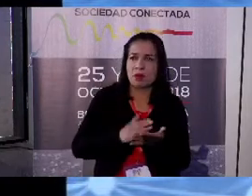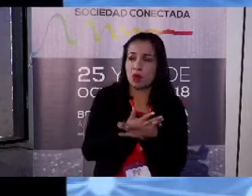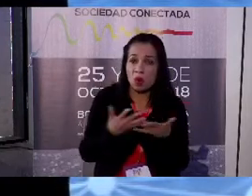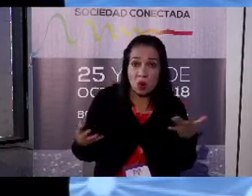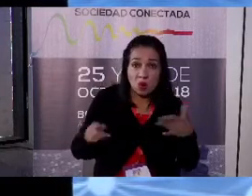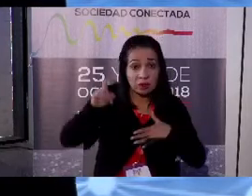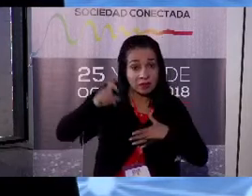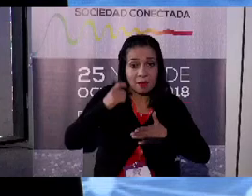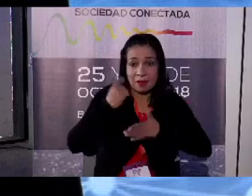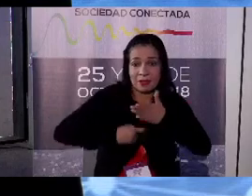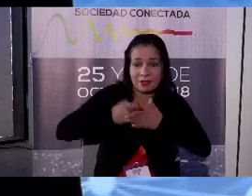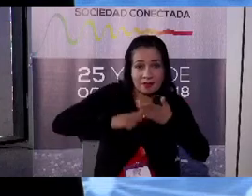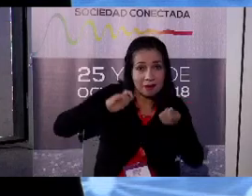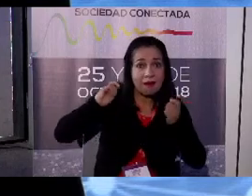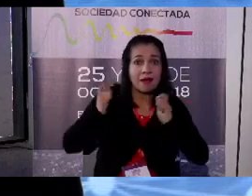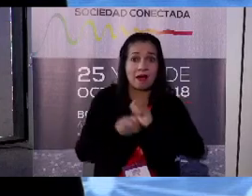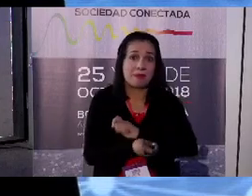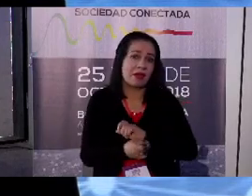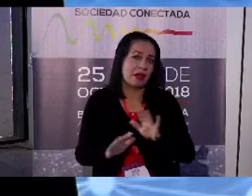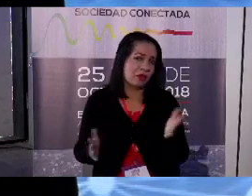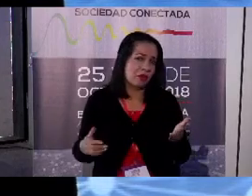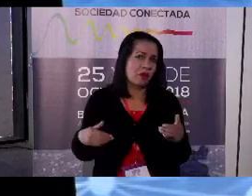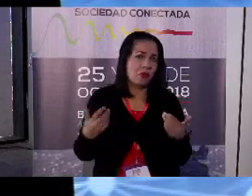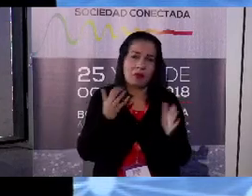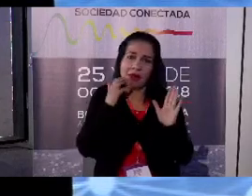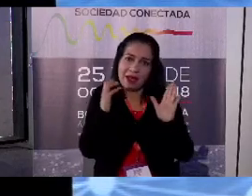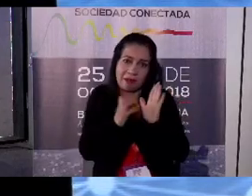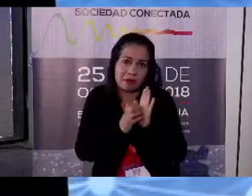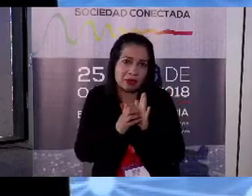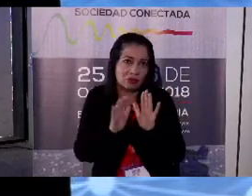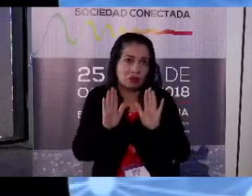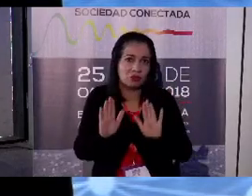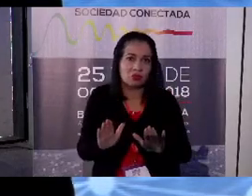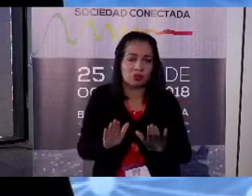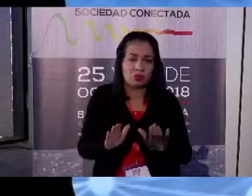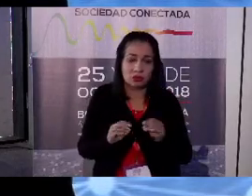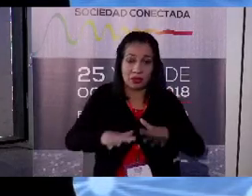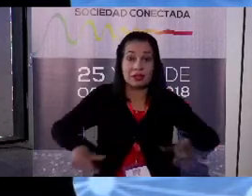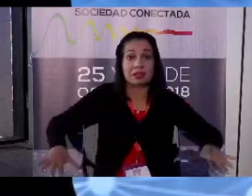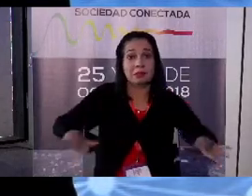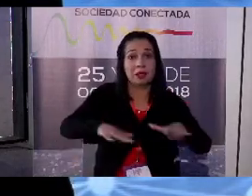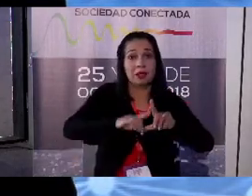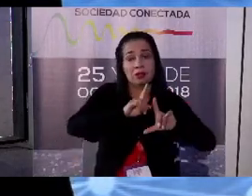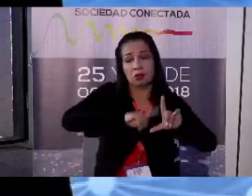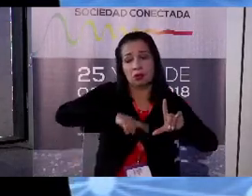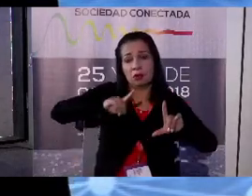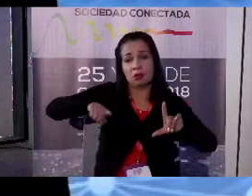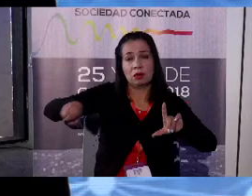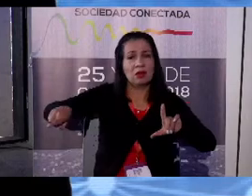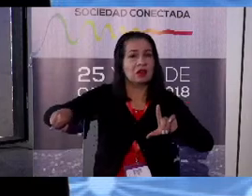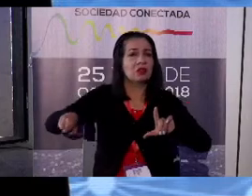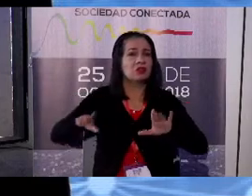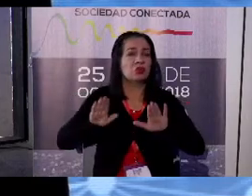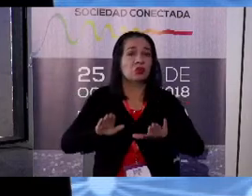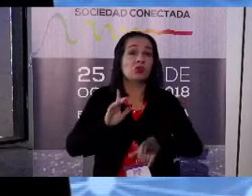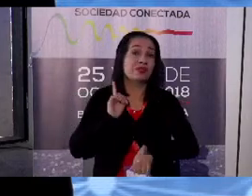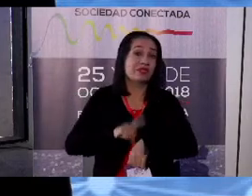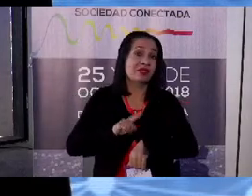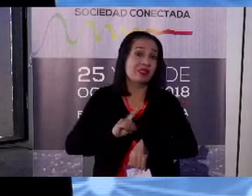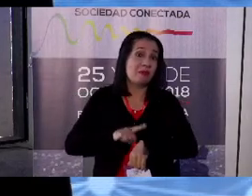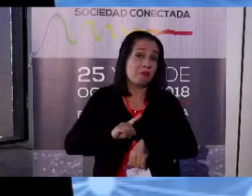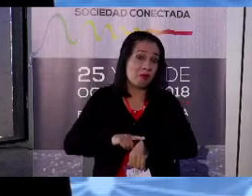cosas que deben ser modificadas Como por ejemplo la atribución y asignación espectral conlleva tiempo